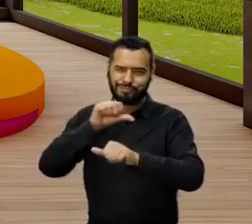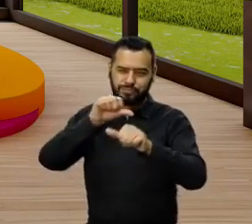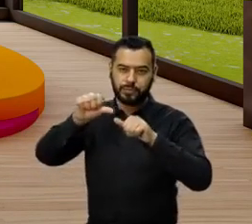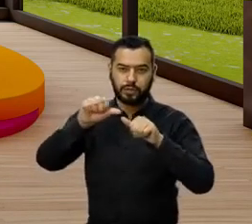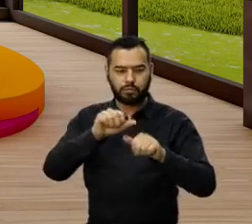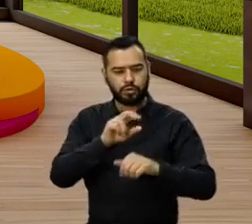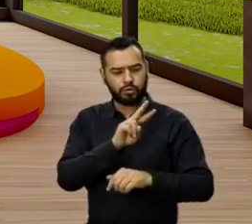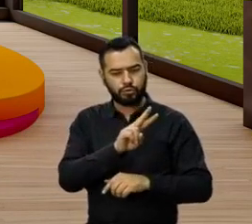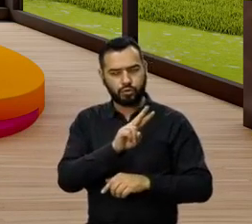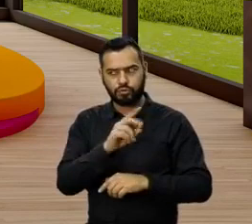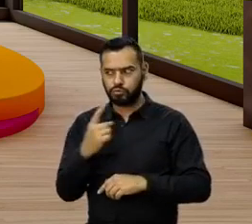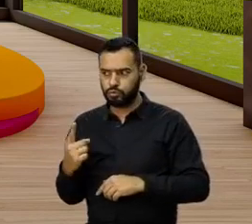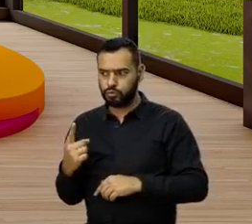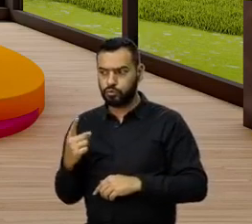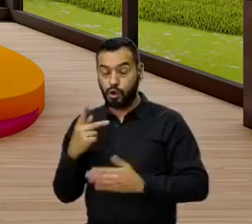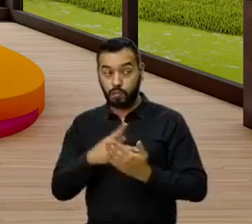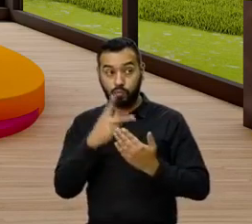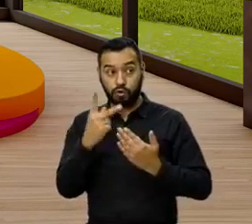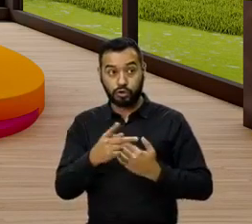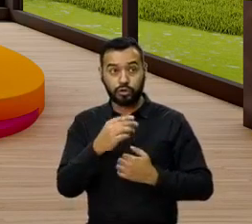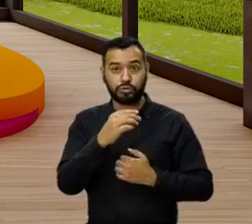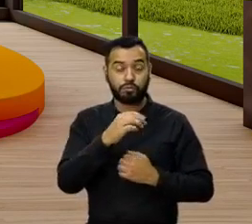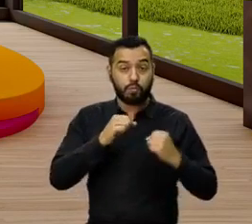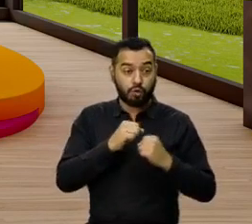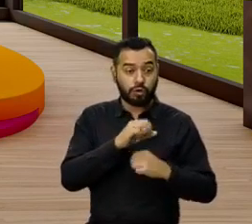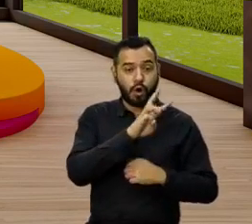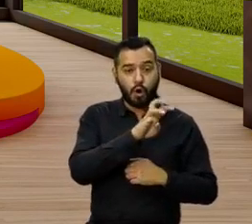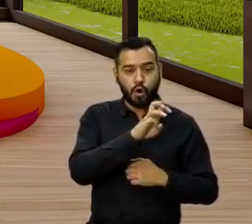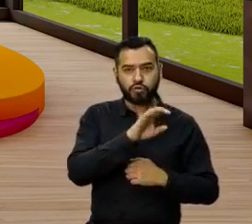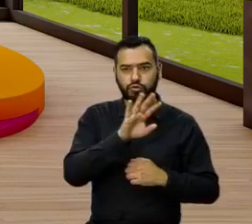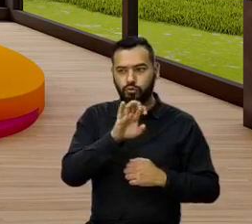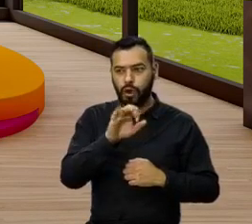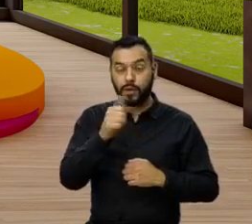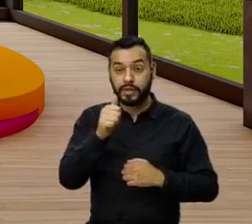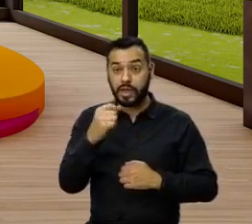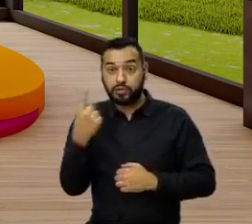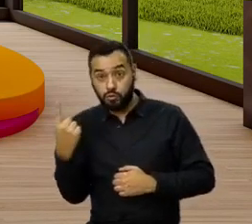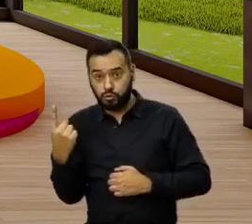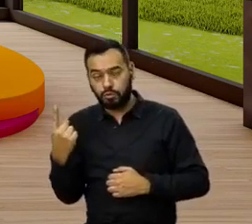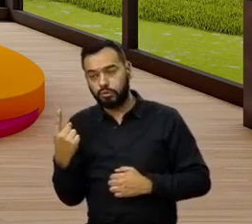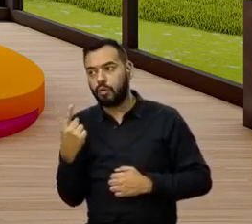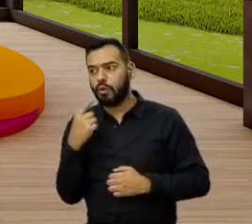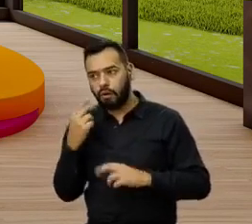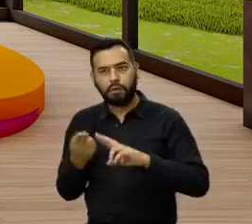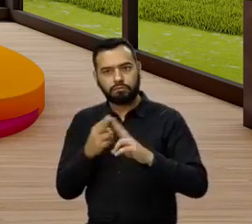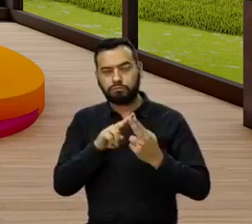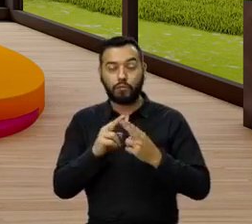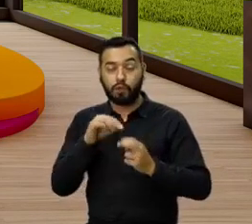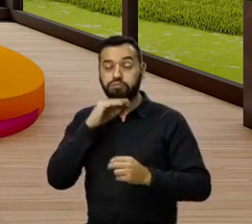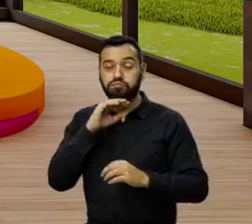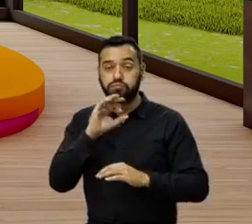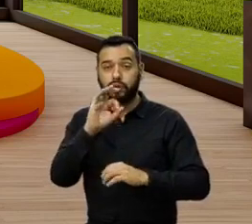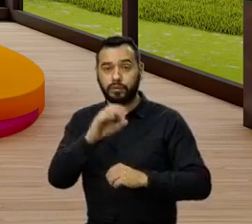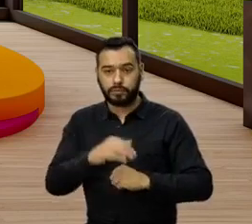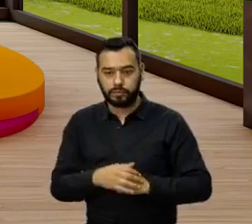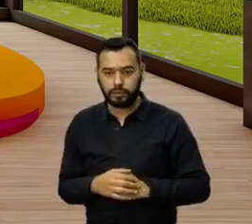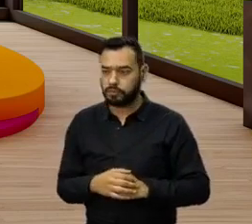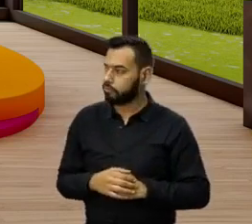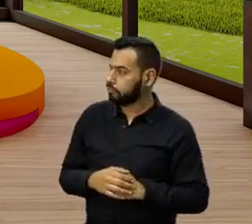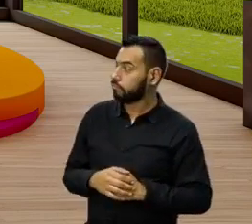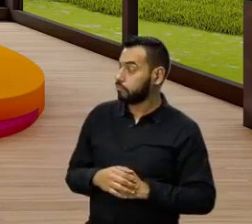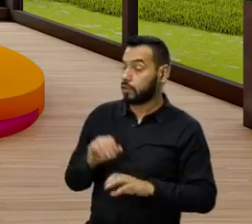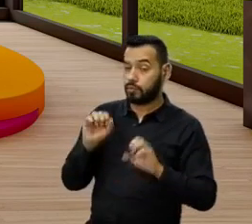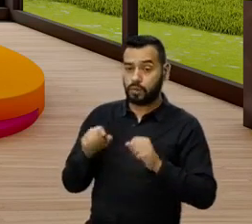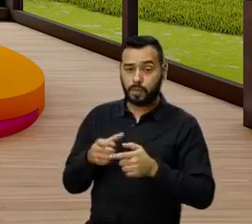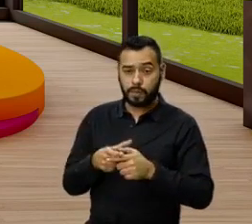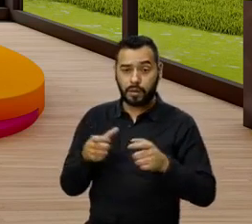cuenta dos a uno a proyectos en bogotá que están 8 9 10 aún y realmente es una relación más que buena si podríamos decir